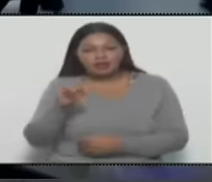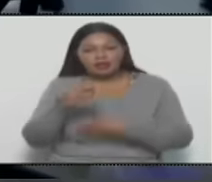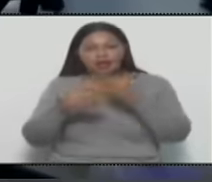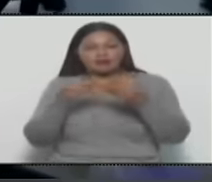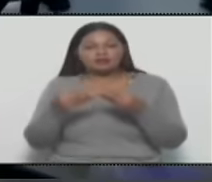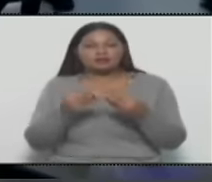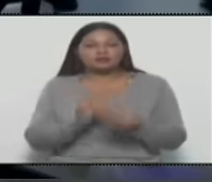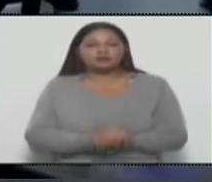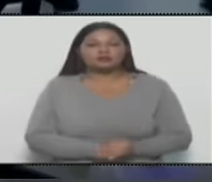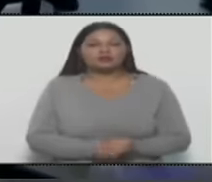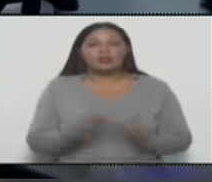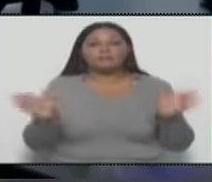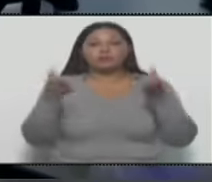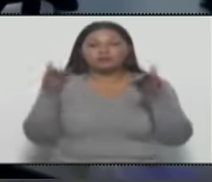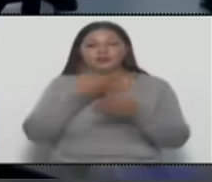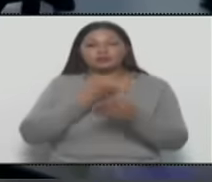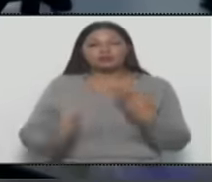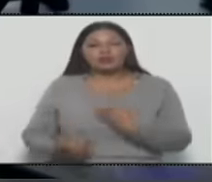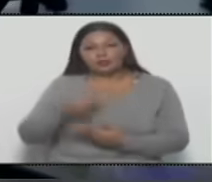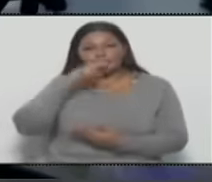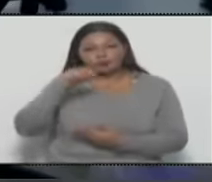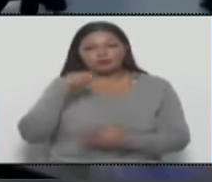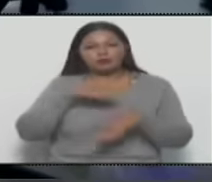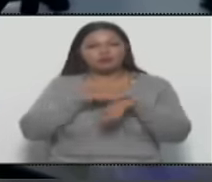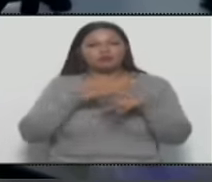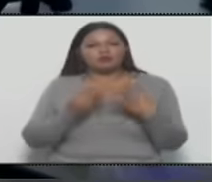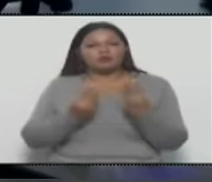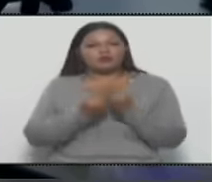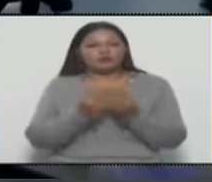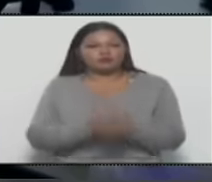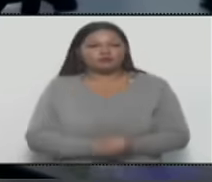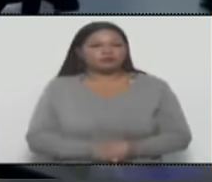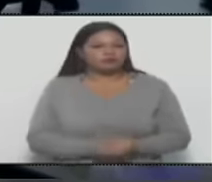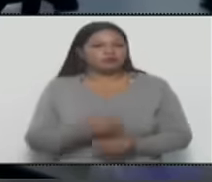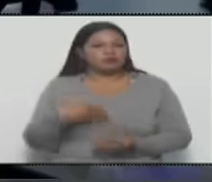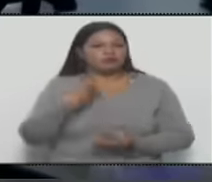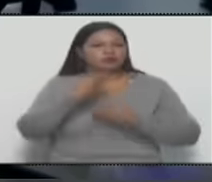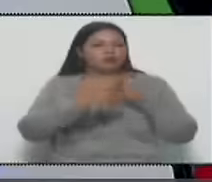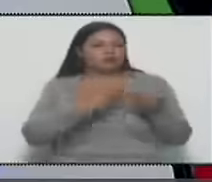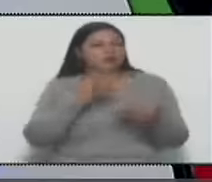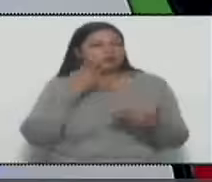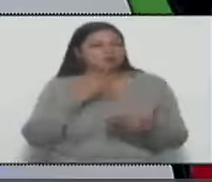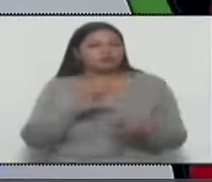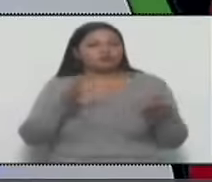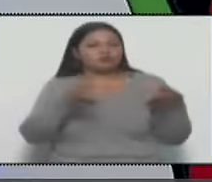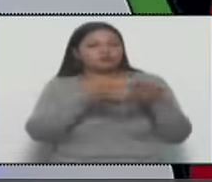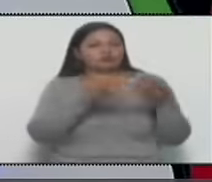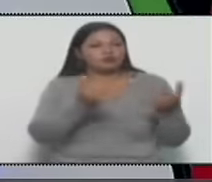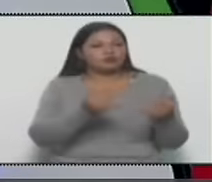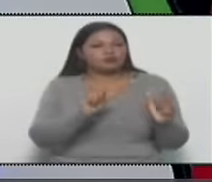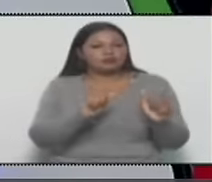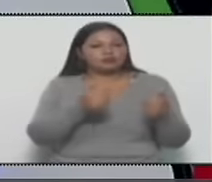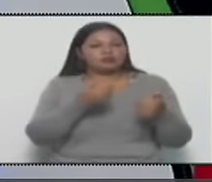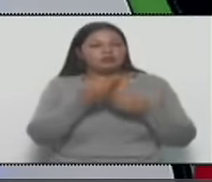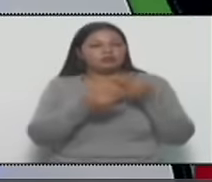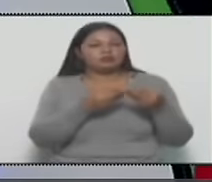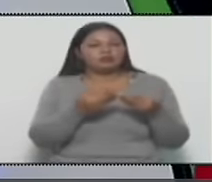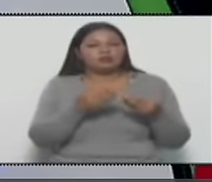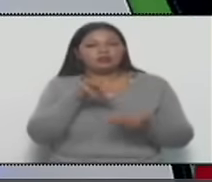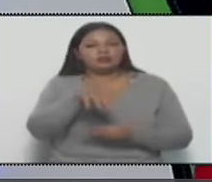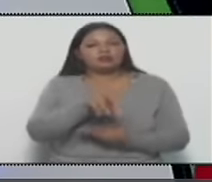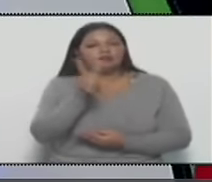también la impulsó el presidente Nicolás Maduro con nuestra ministra Gabriela Jiménez. ¿Pudiéramos hacer que con esa comisión, con esa iniciativa que existe del